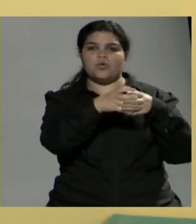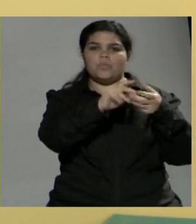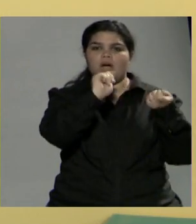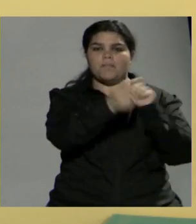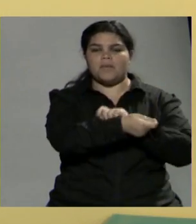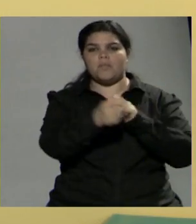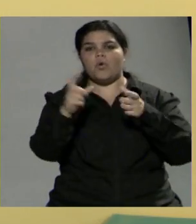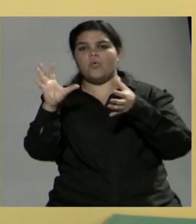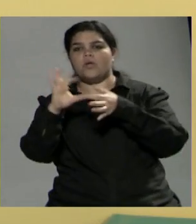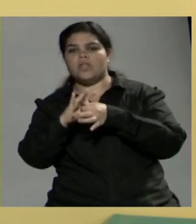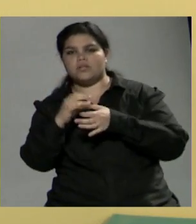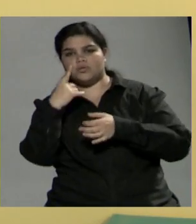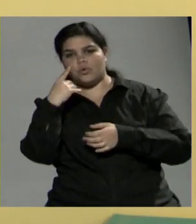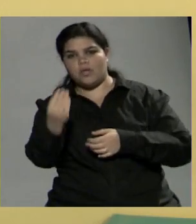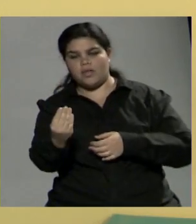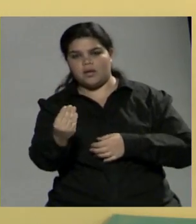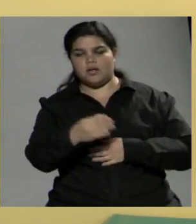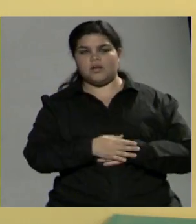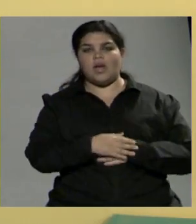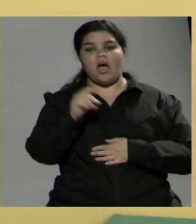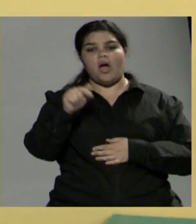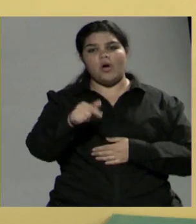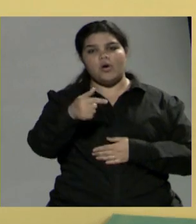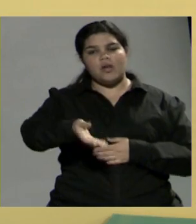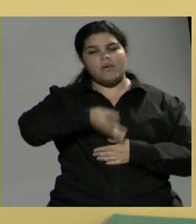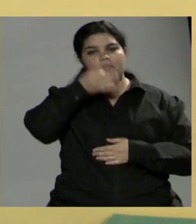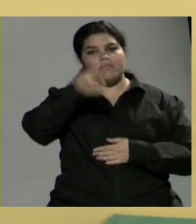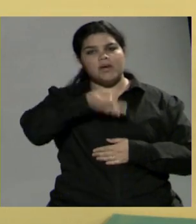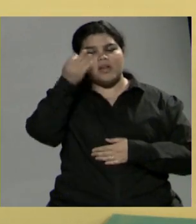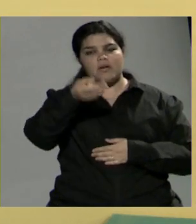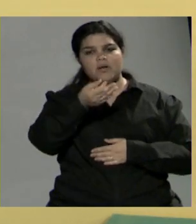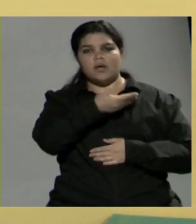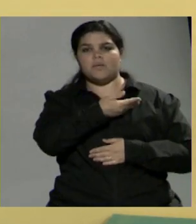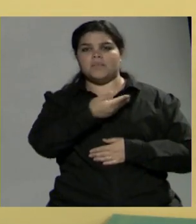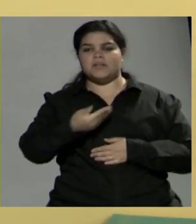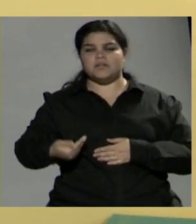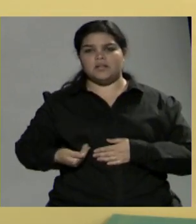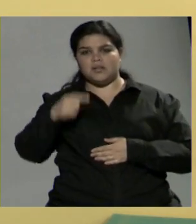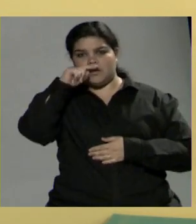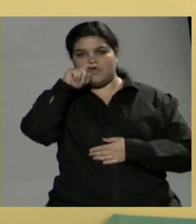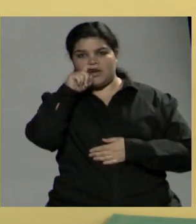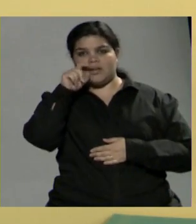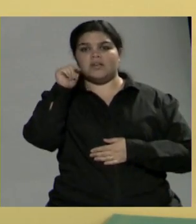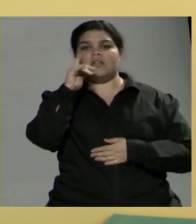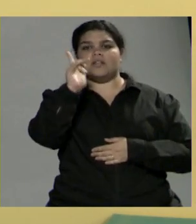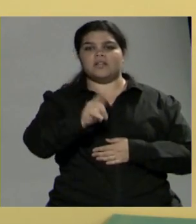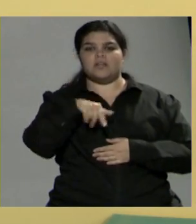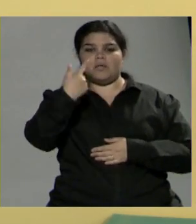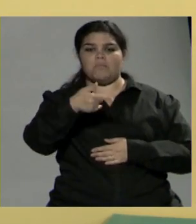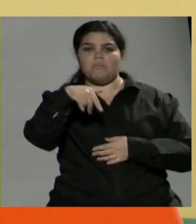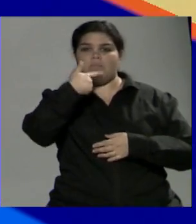Unidad Ciudadana. Vamos a compartir las palabras del presidente Mauricio Macri luego de la jornada de las PASO.